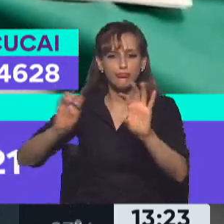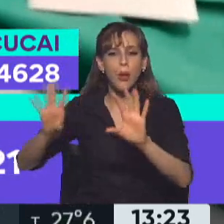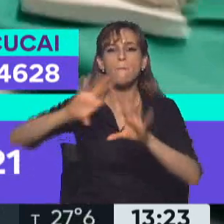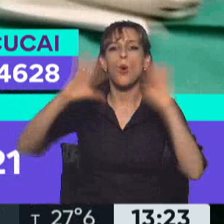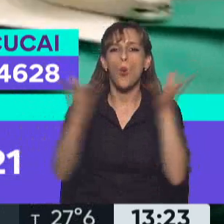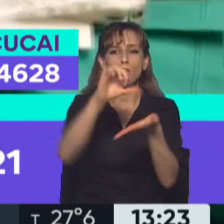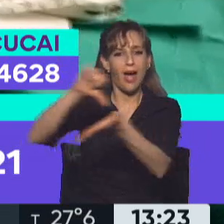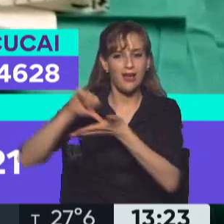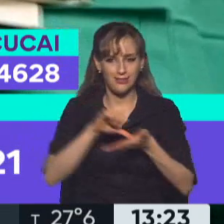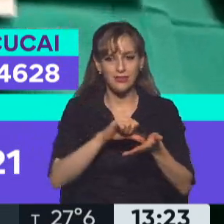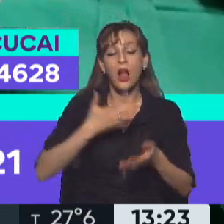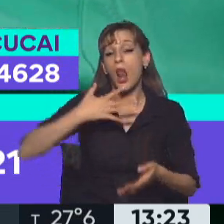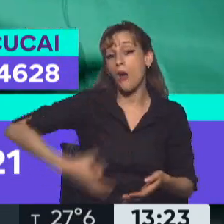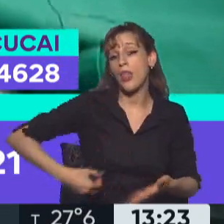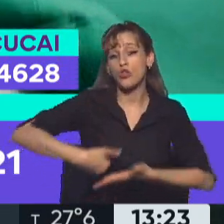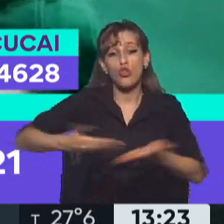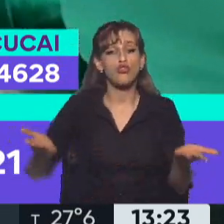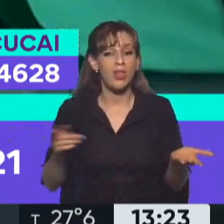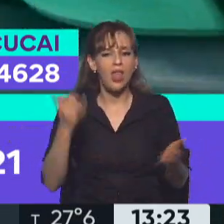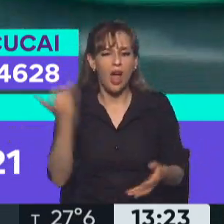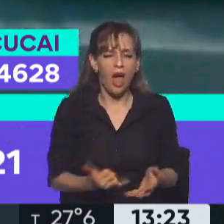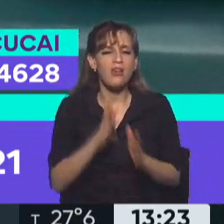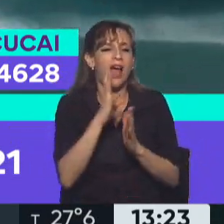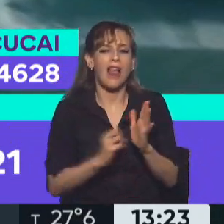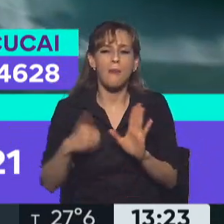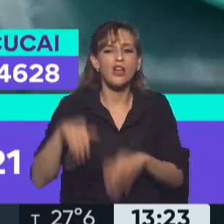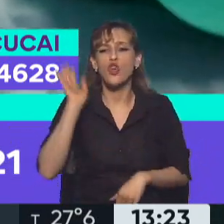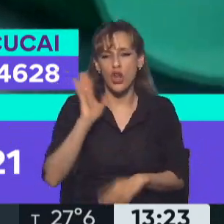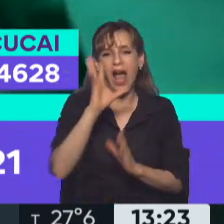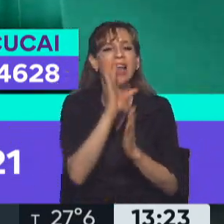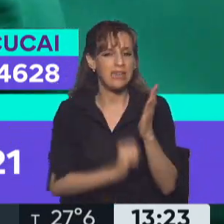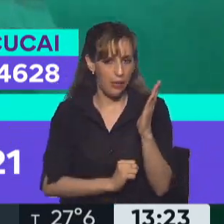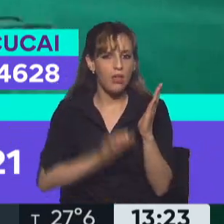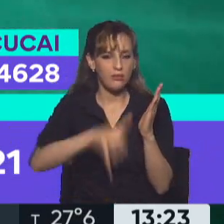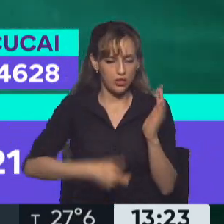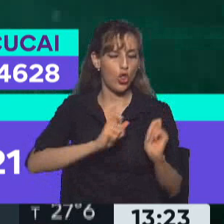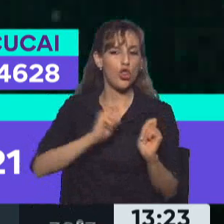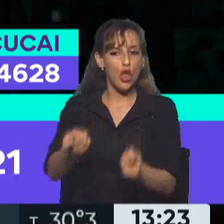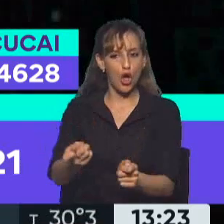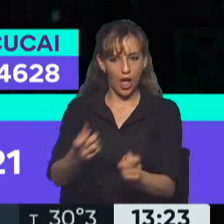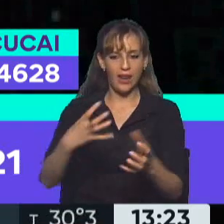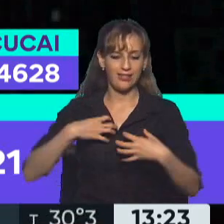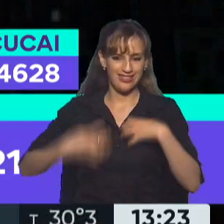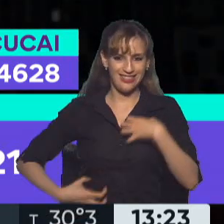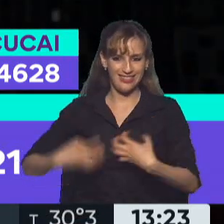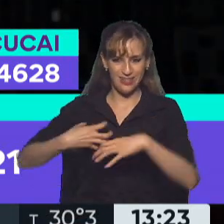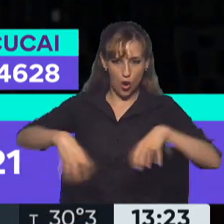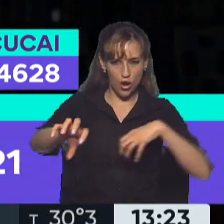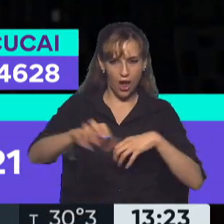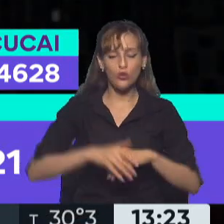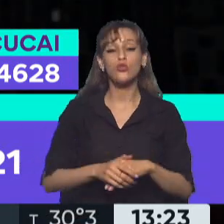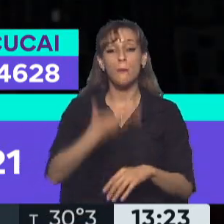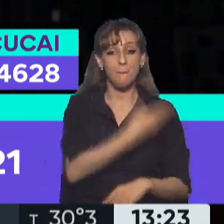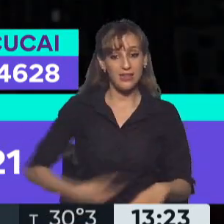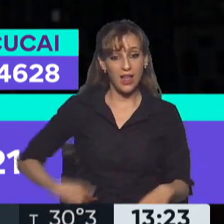grado de aceptación de la donación para el trasplante. El presidente del INCUCAI dijo que a pesar